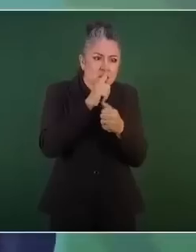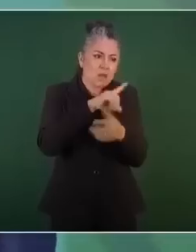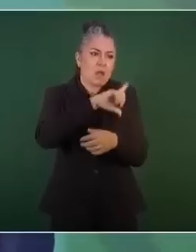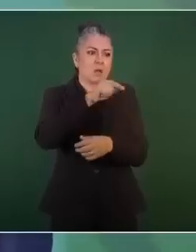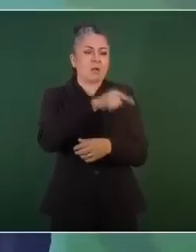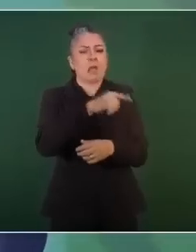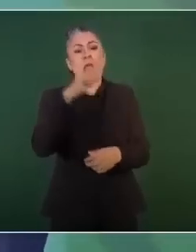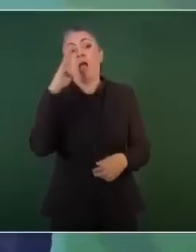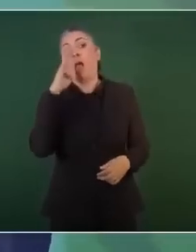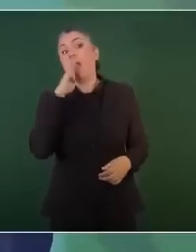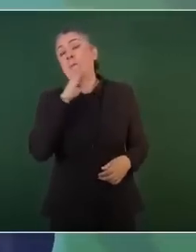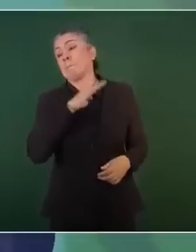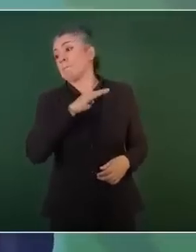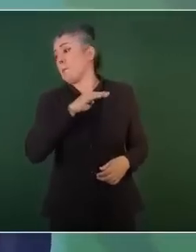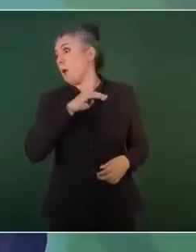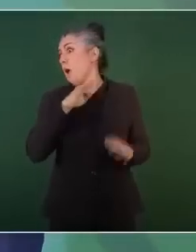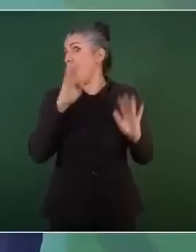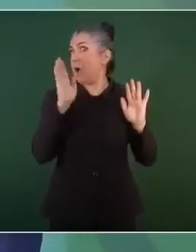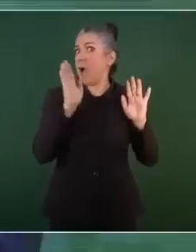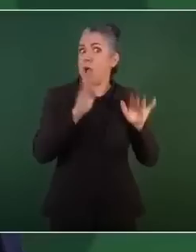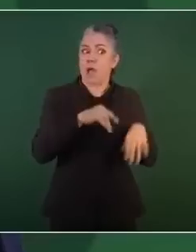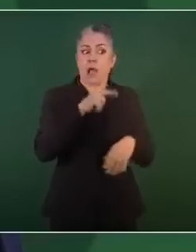institución tan importante